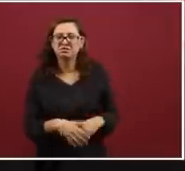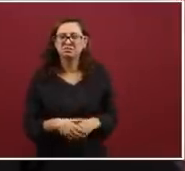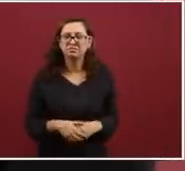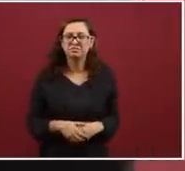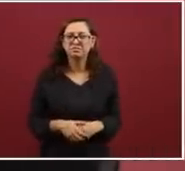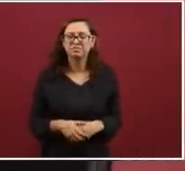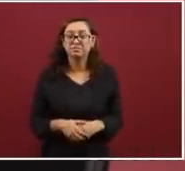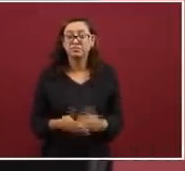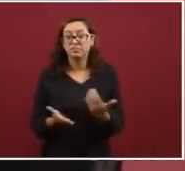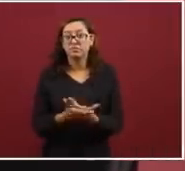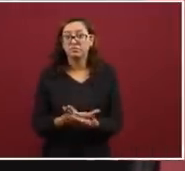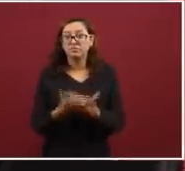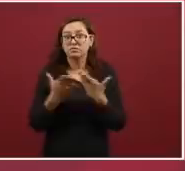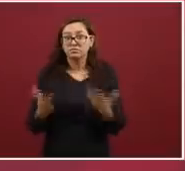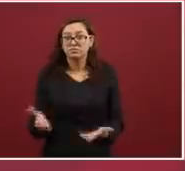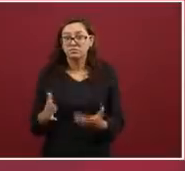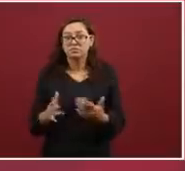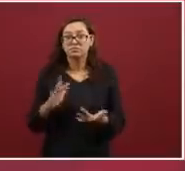con las redes sociales